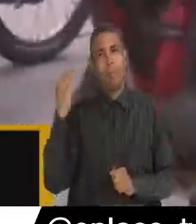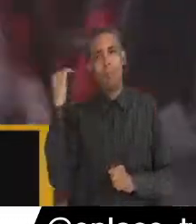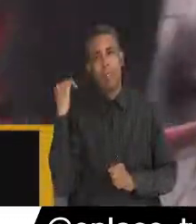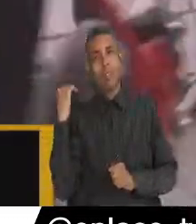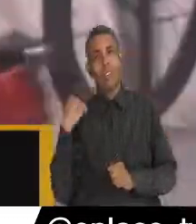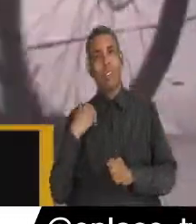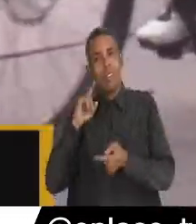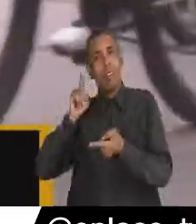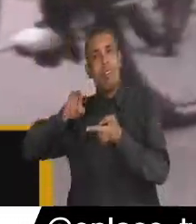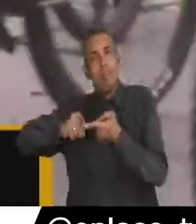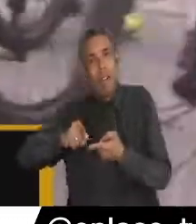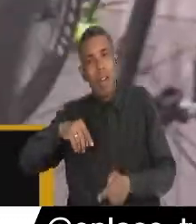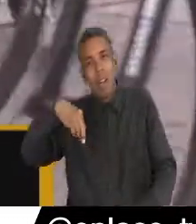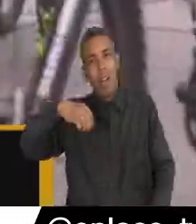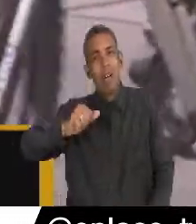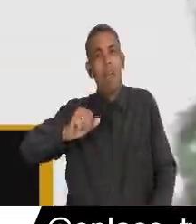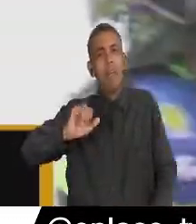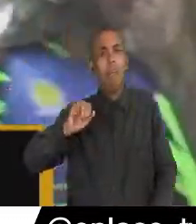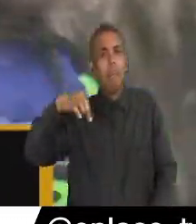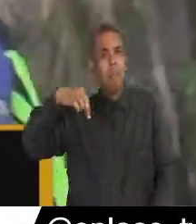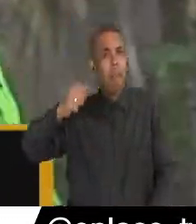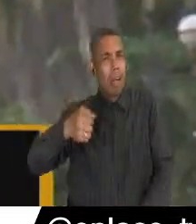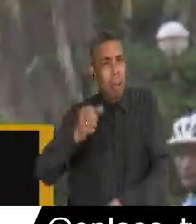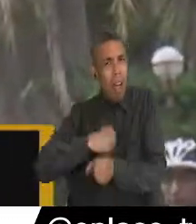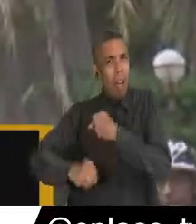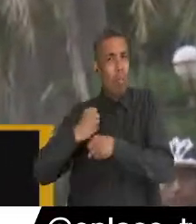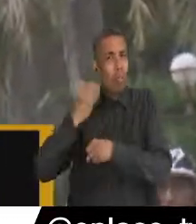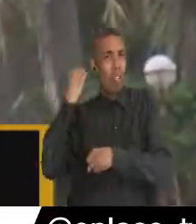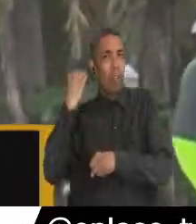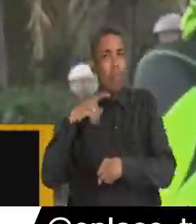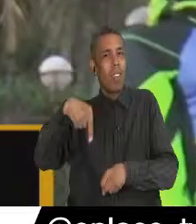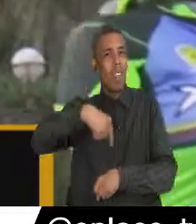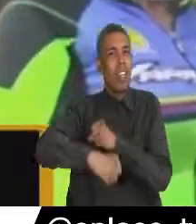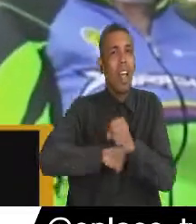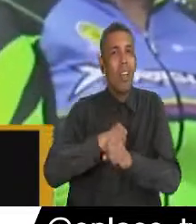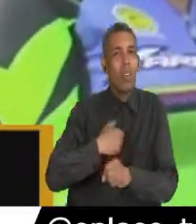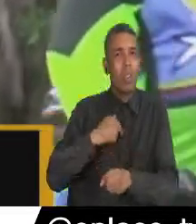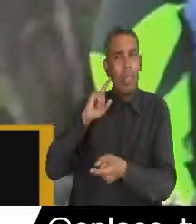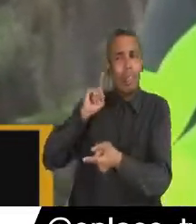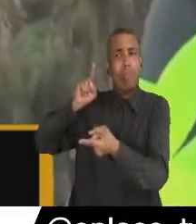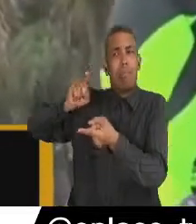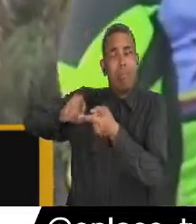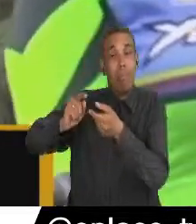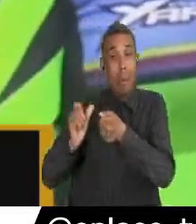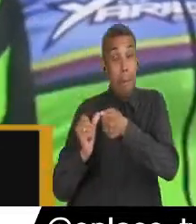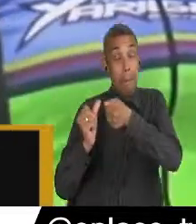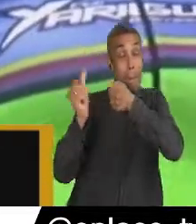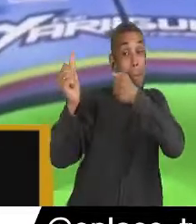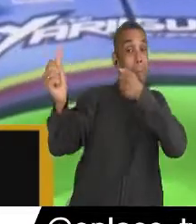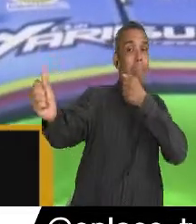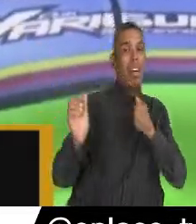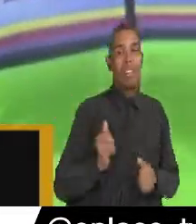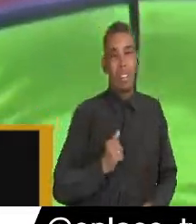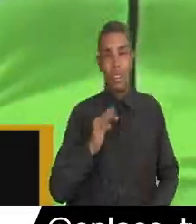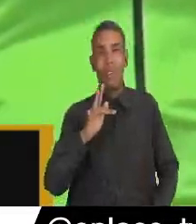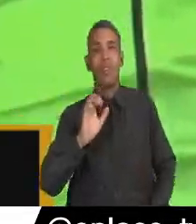meta Paipa, en el departamento de Boyacá. Experto, yo creo que por ahí un 70% de personas que han